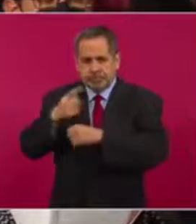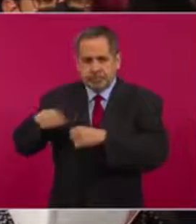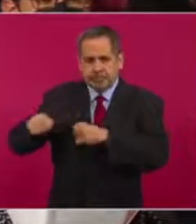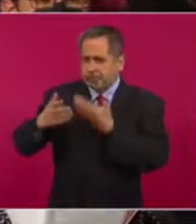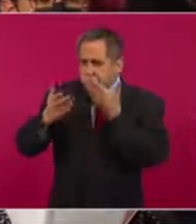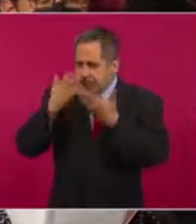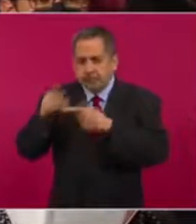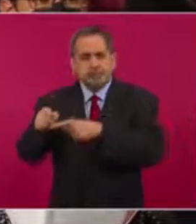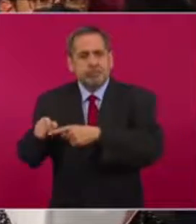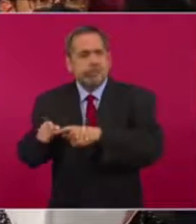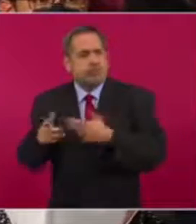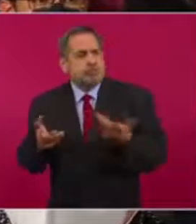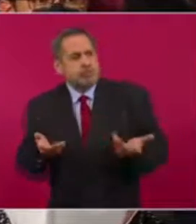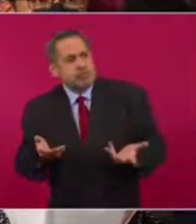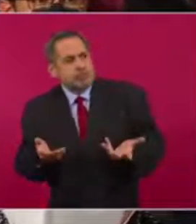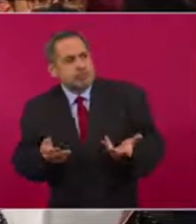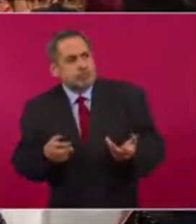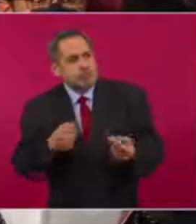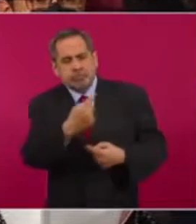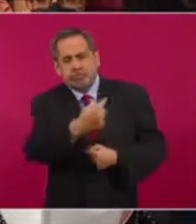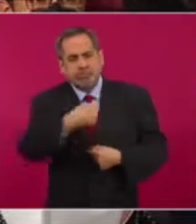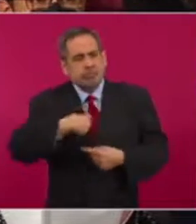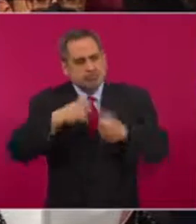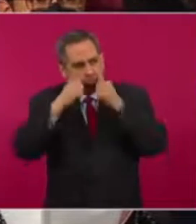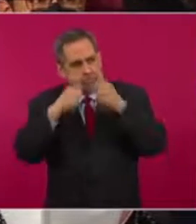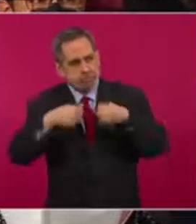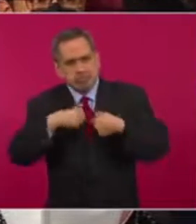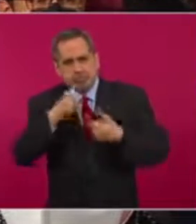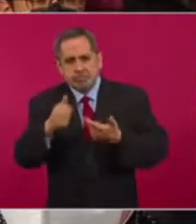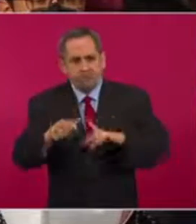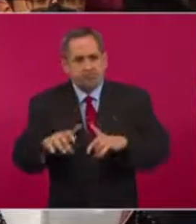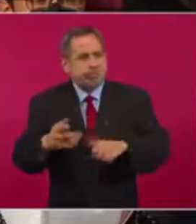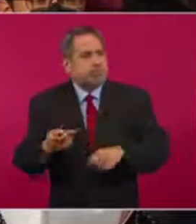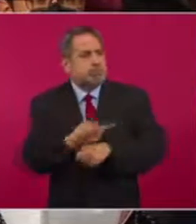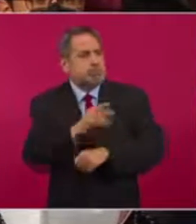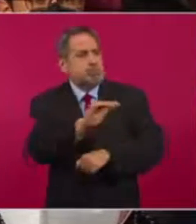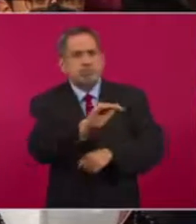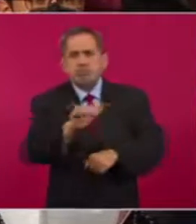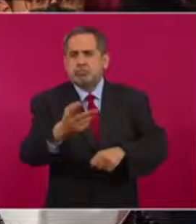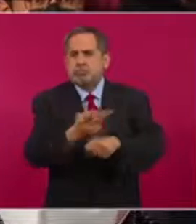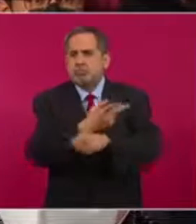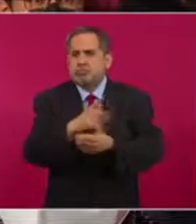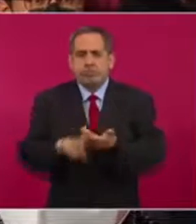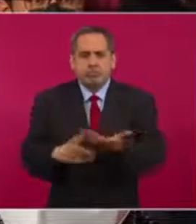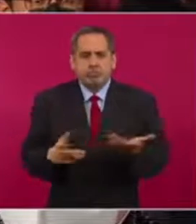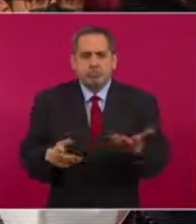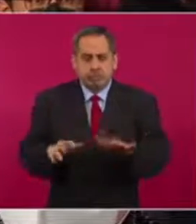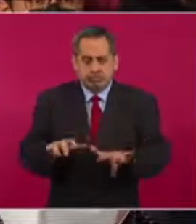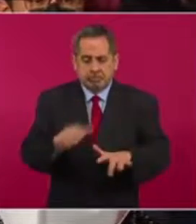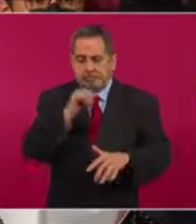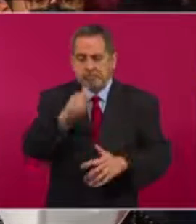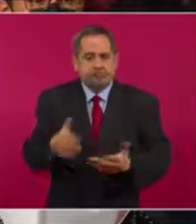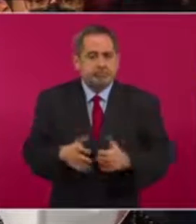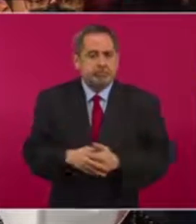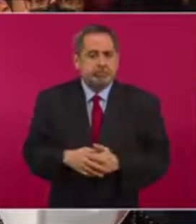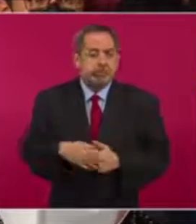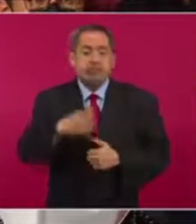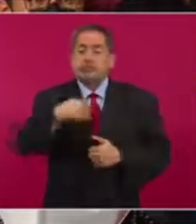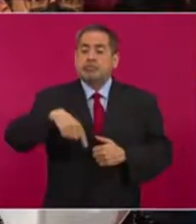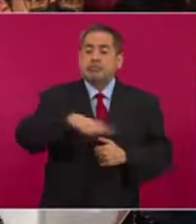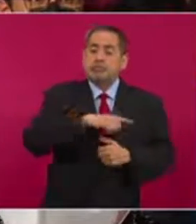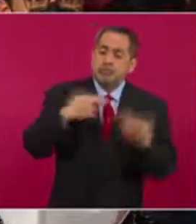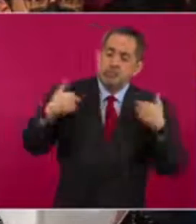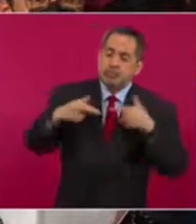desprotegidos, no atendidos porque han pedido información de qué está ocurriendo en el programa. Los profesores les dicen que